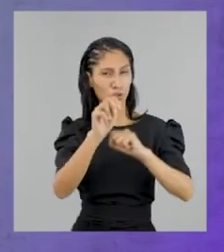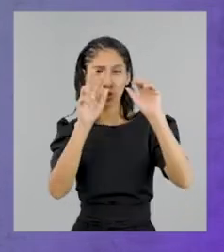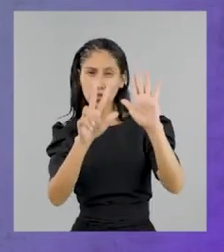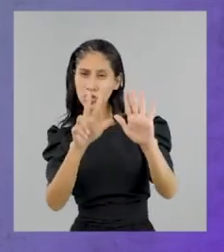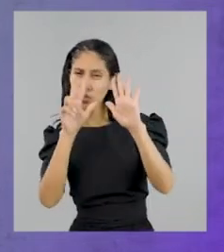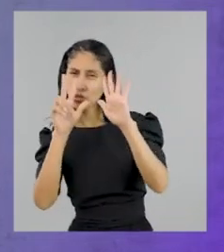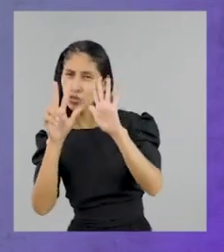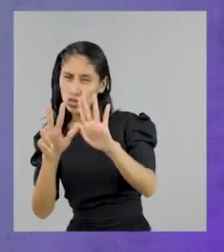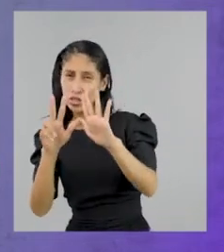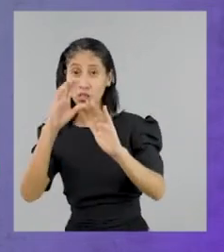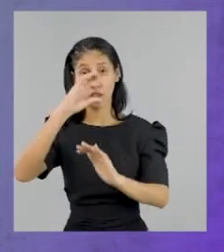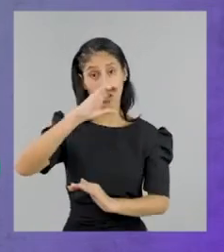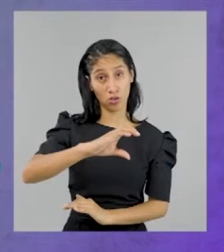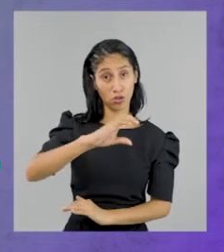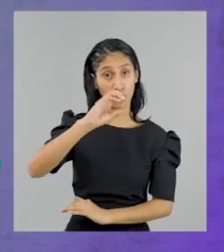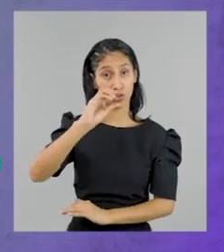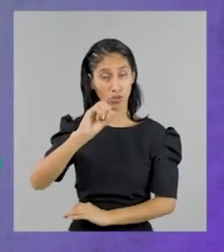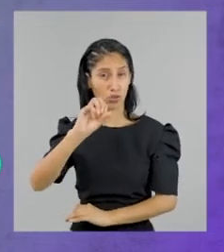144 menos